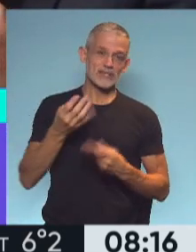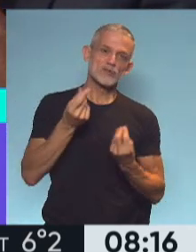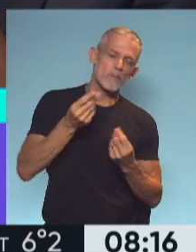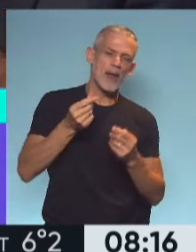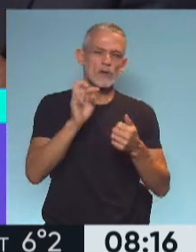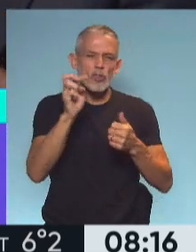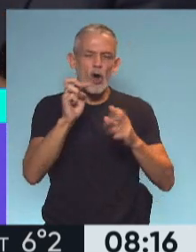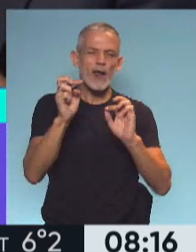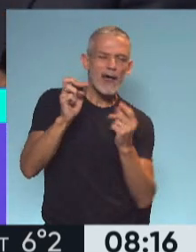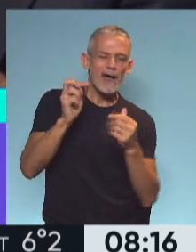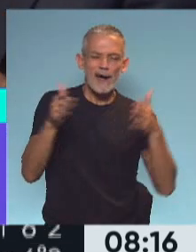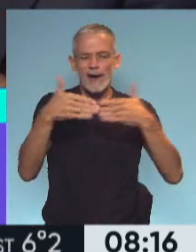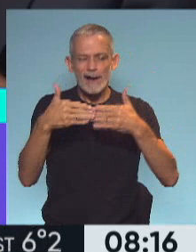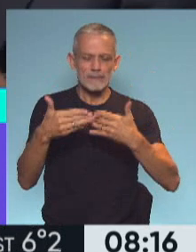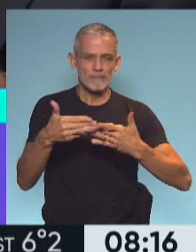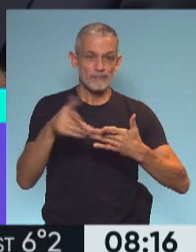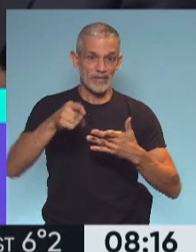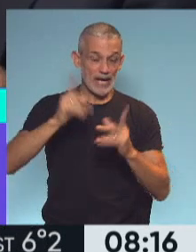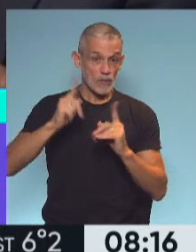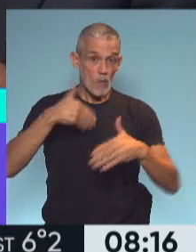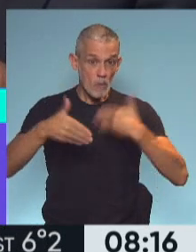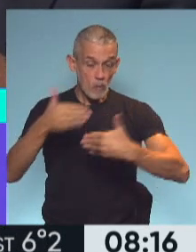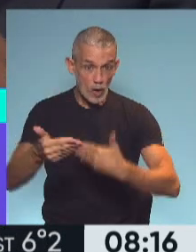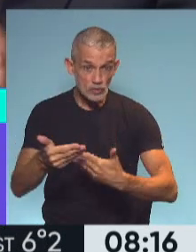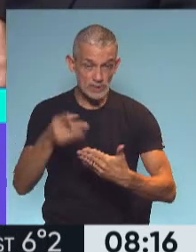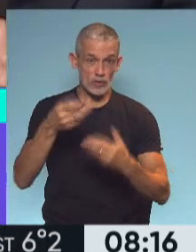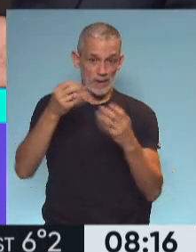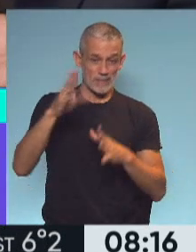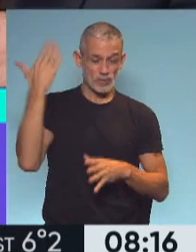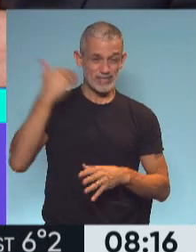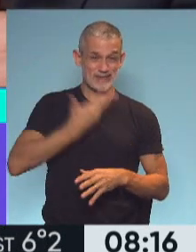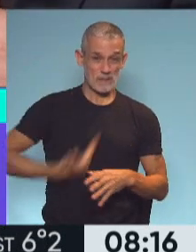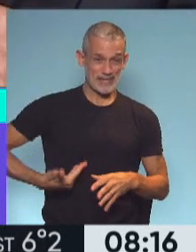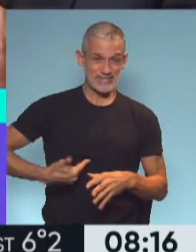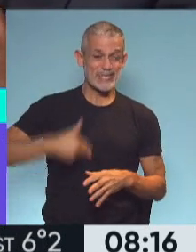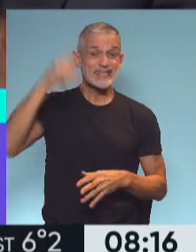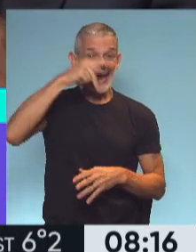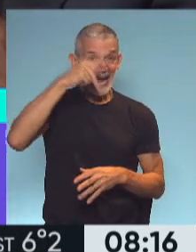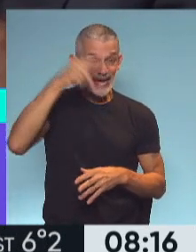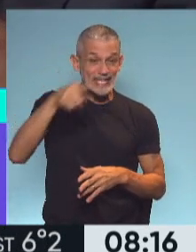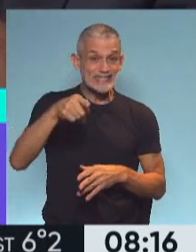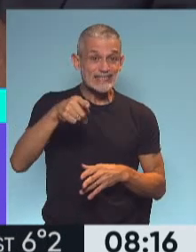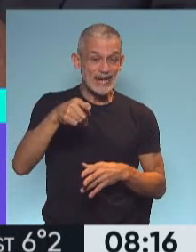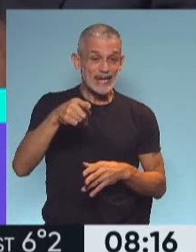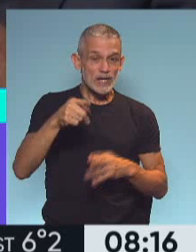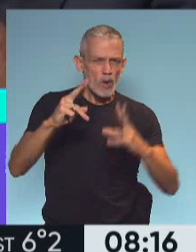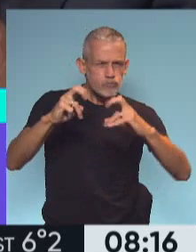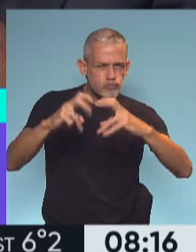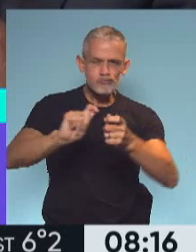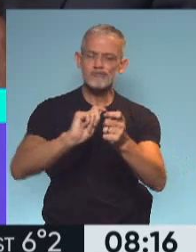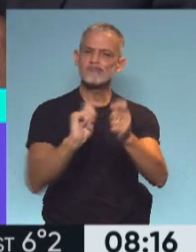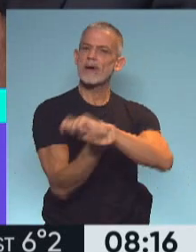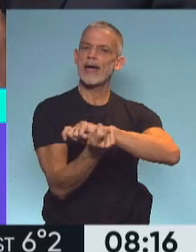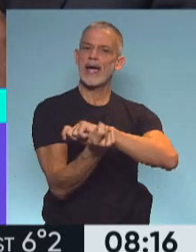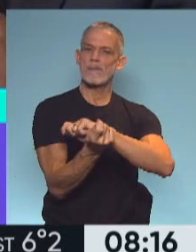y especificación, hubo un proceso que inició el entonces presidente Néstor Kirchner que terminó con la reforma de